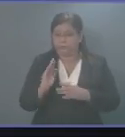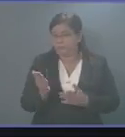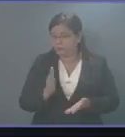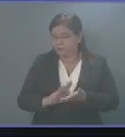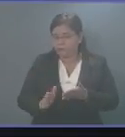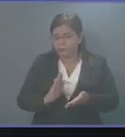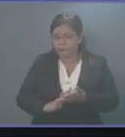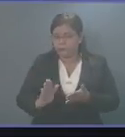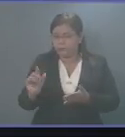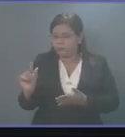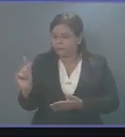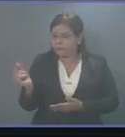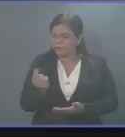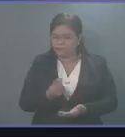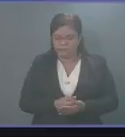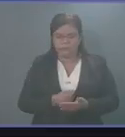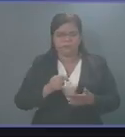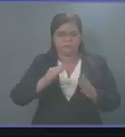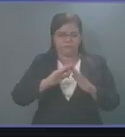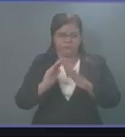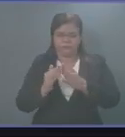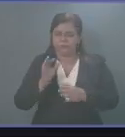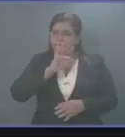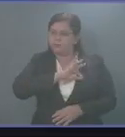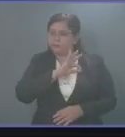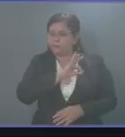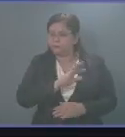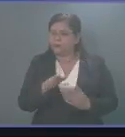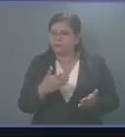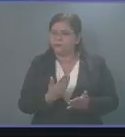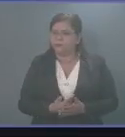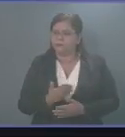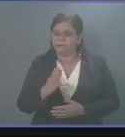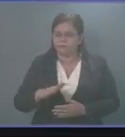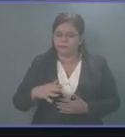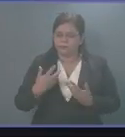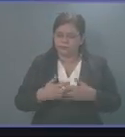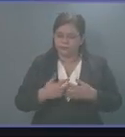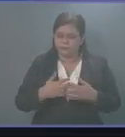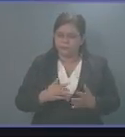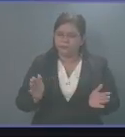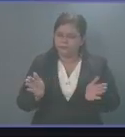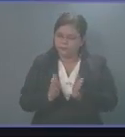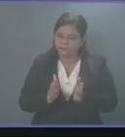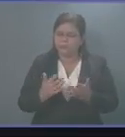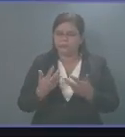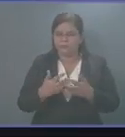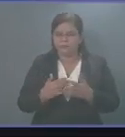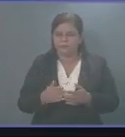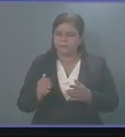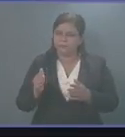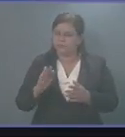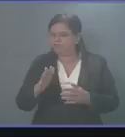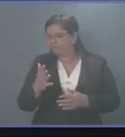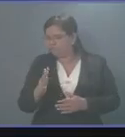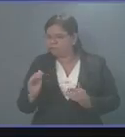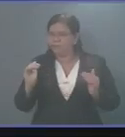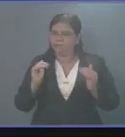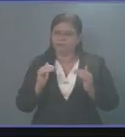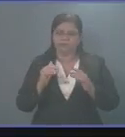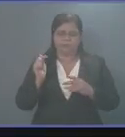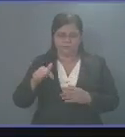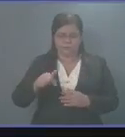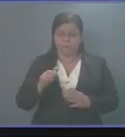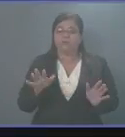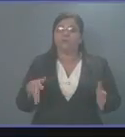como beneficiar a los sectores productivos, especialmente a la micro, pequeña y mediana empresa, en